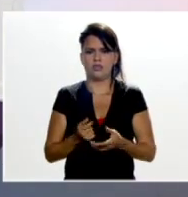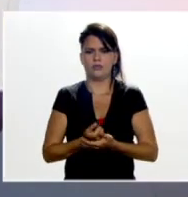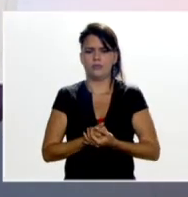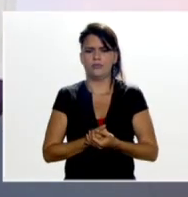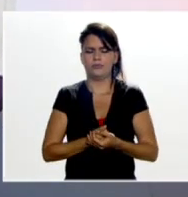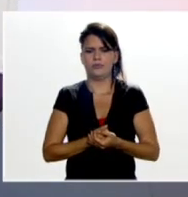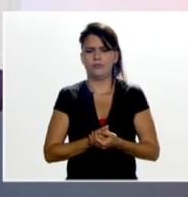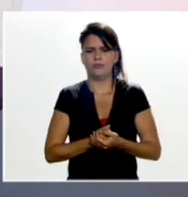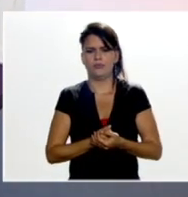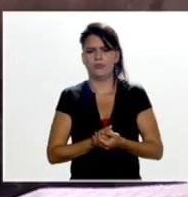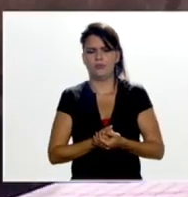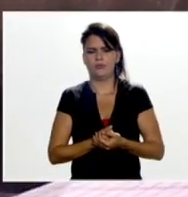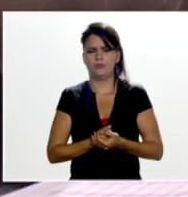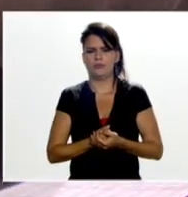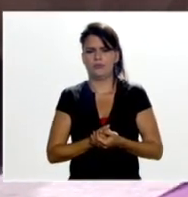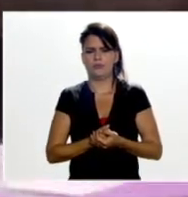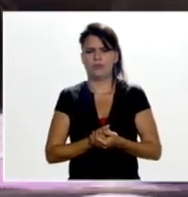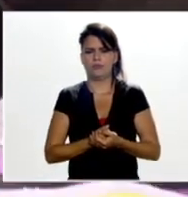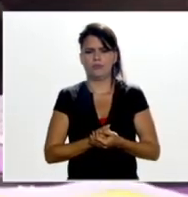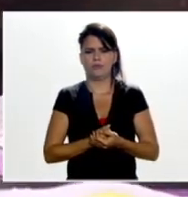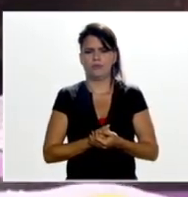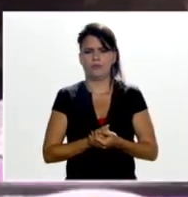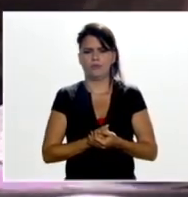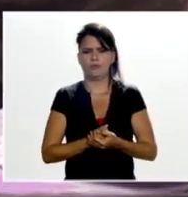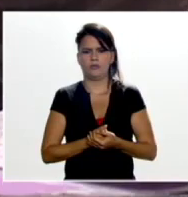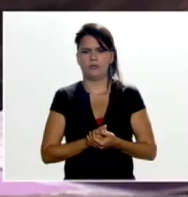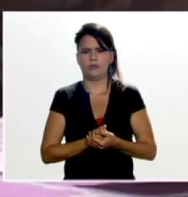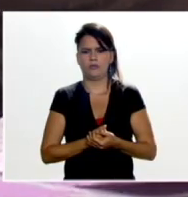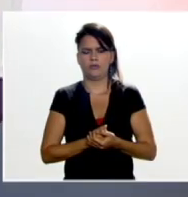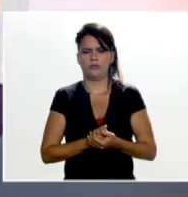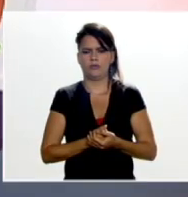del rectángulo.